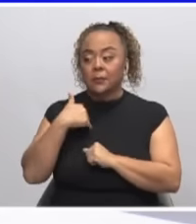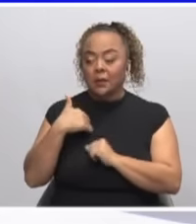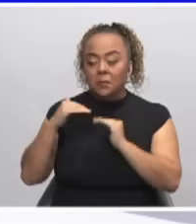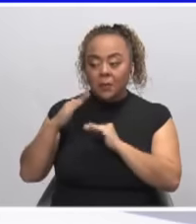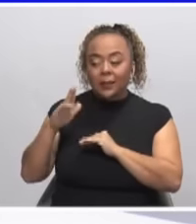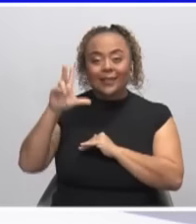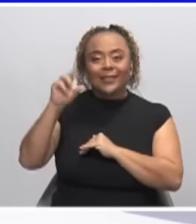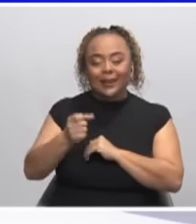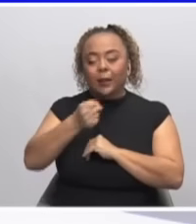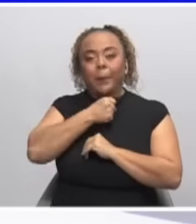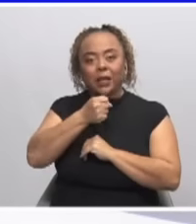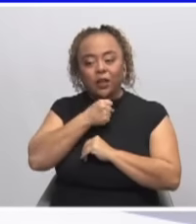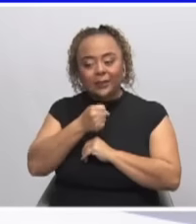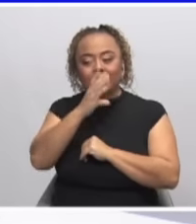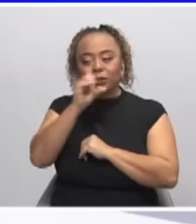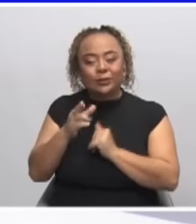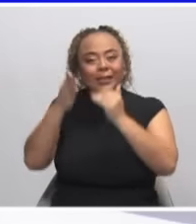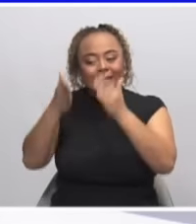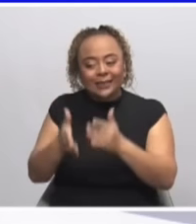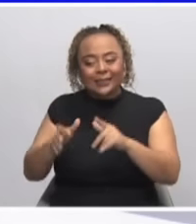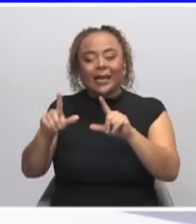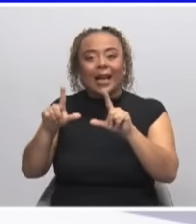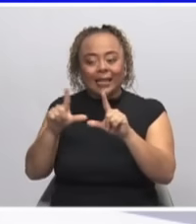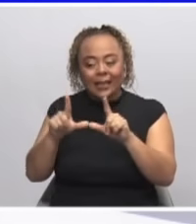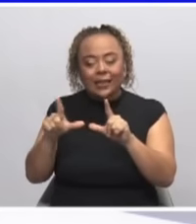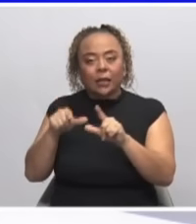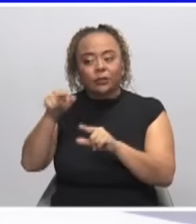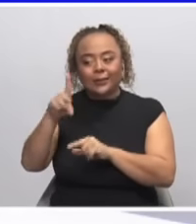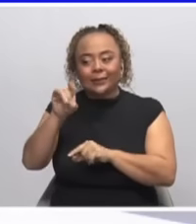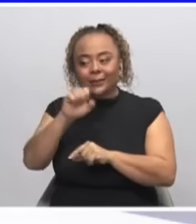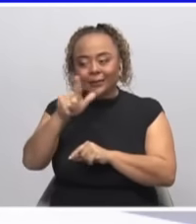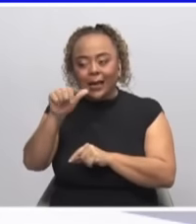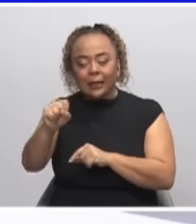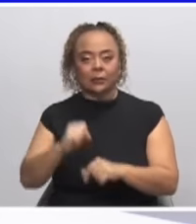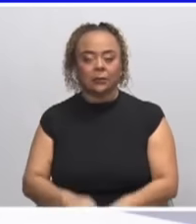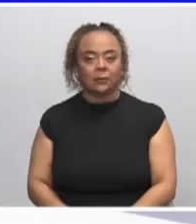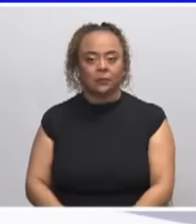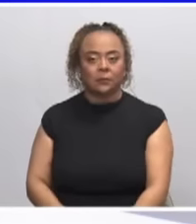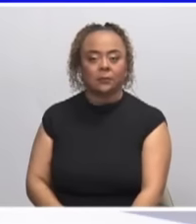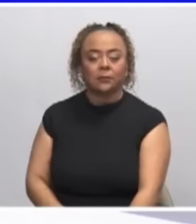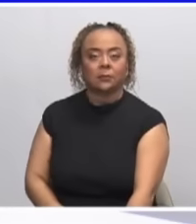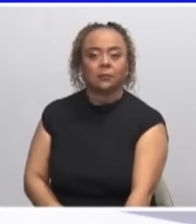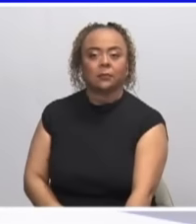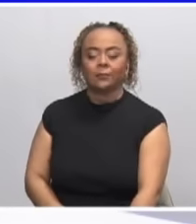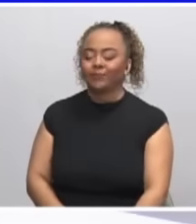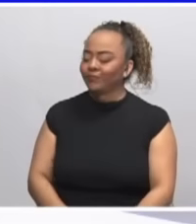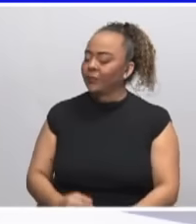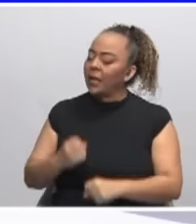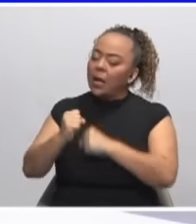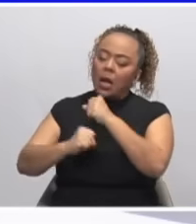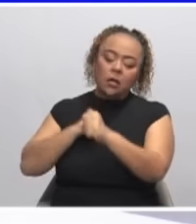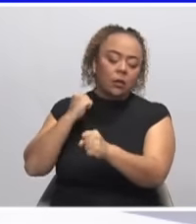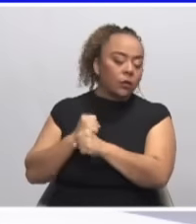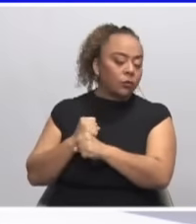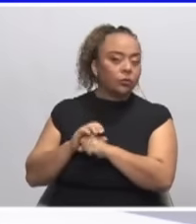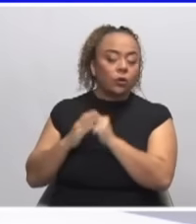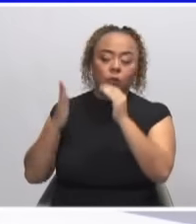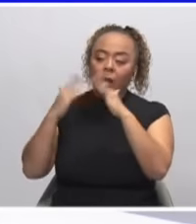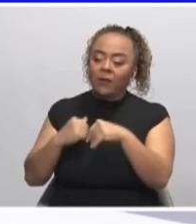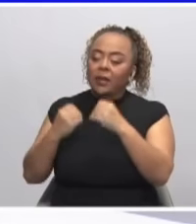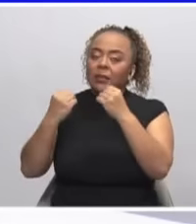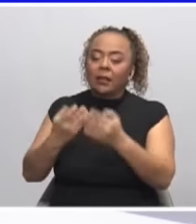30 periodistas ticos acreditados en Dallas han pasado muchísimos años de que no había tanta